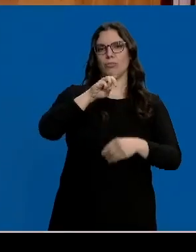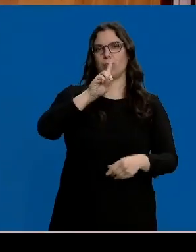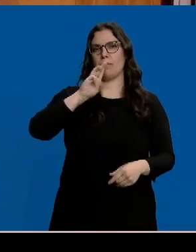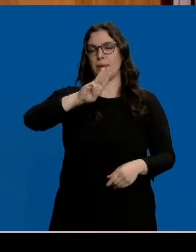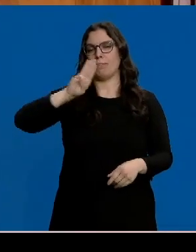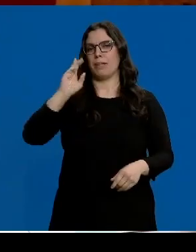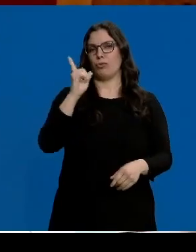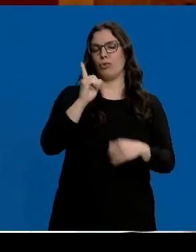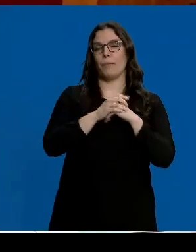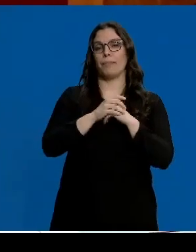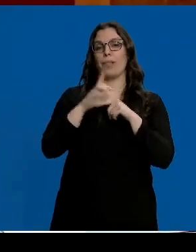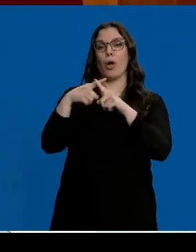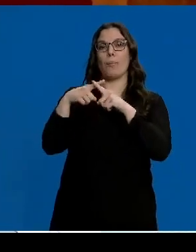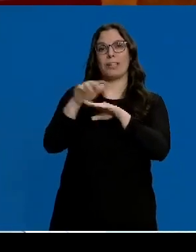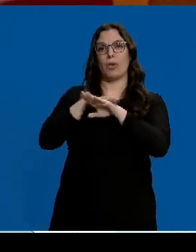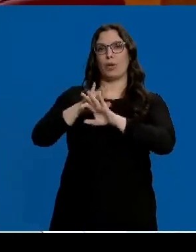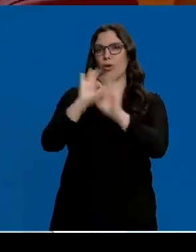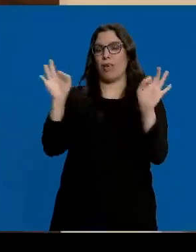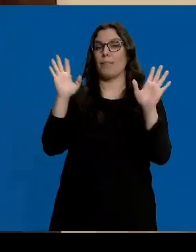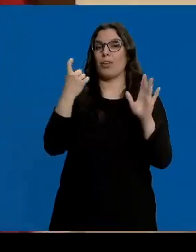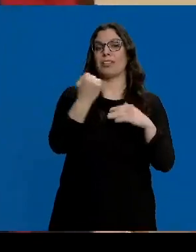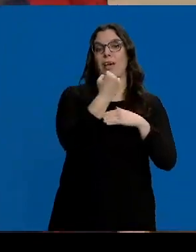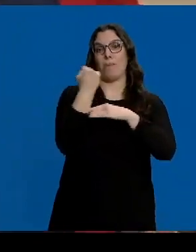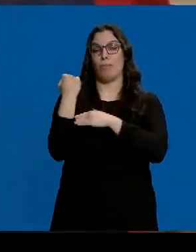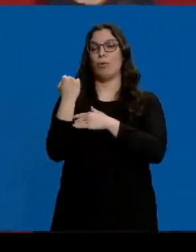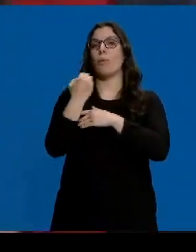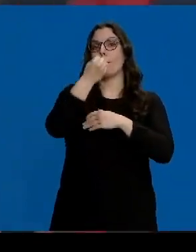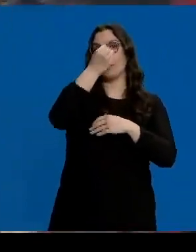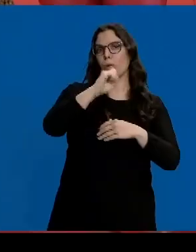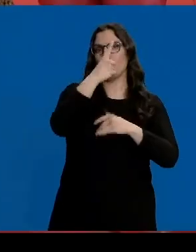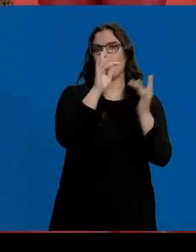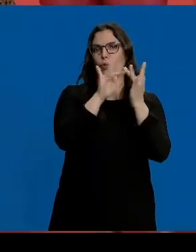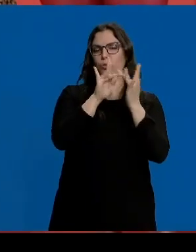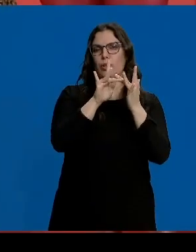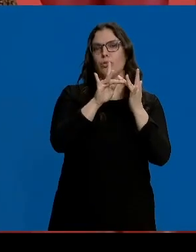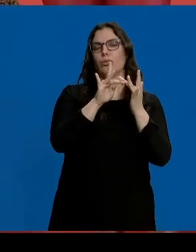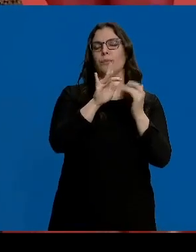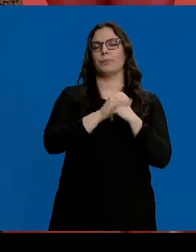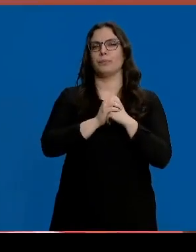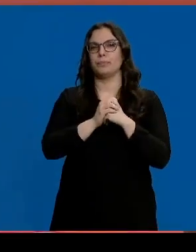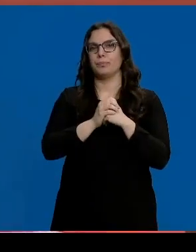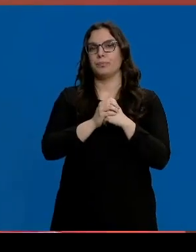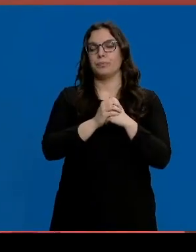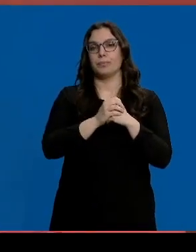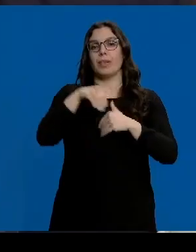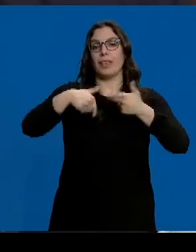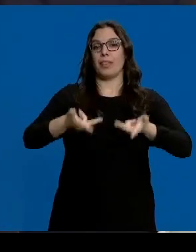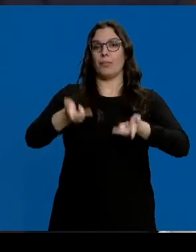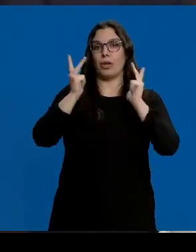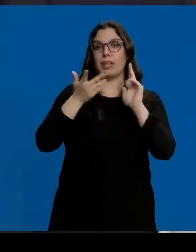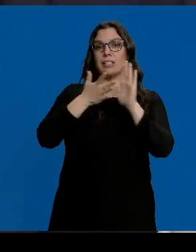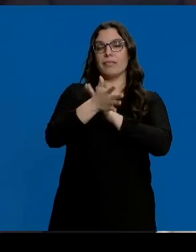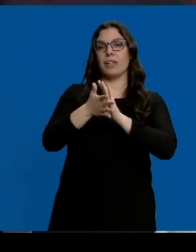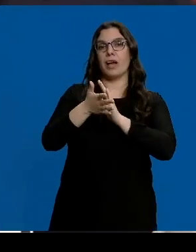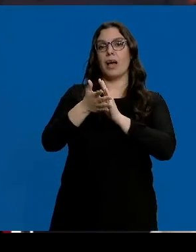solitario. Y sin compartir gobierno buscan aliados. El PSOE dará el pistoletazo de salida a la ronda de contactos. La democracia no es que gobierne el